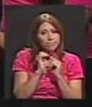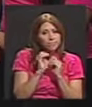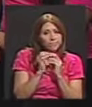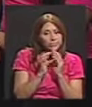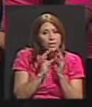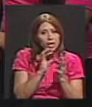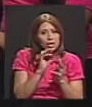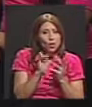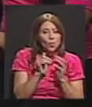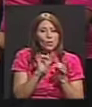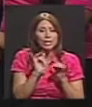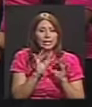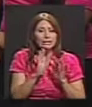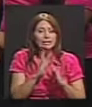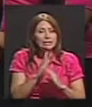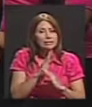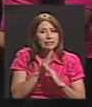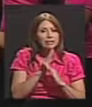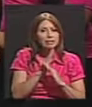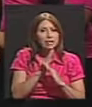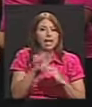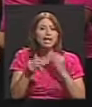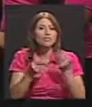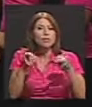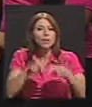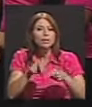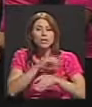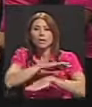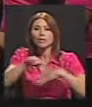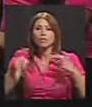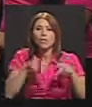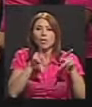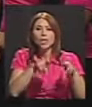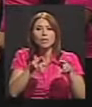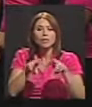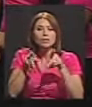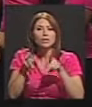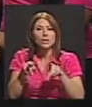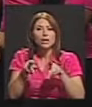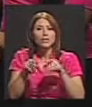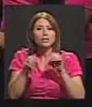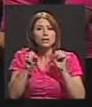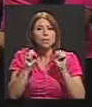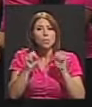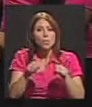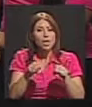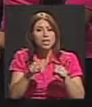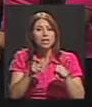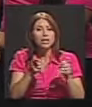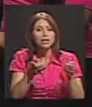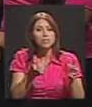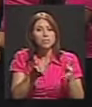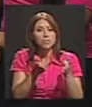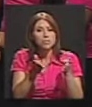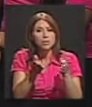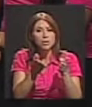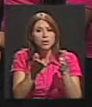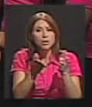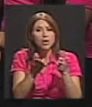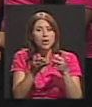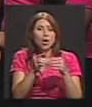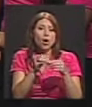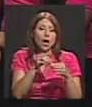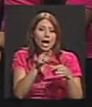lo cual hace que todos desde su posición puedan impulsarse o bien la familia se